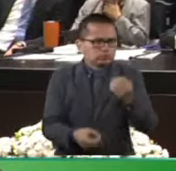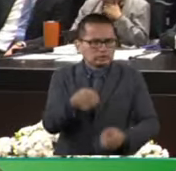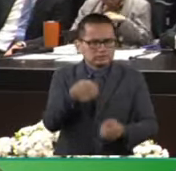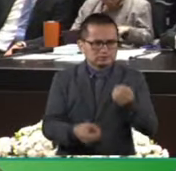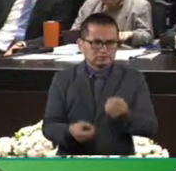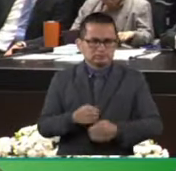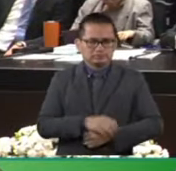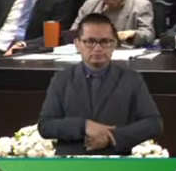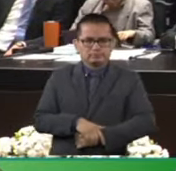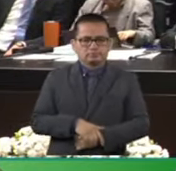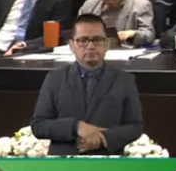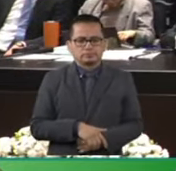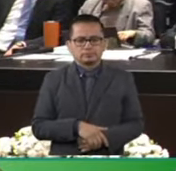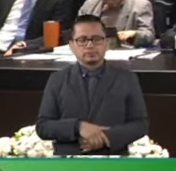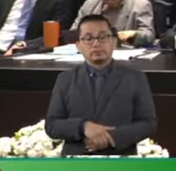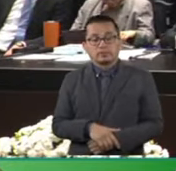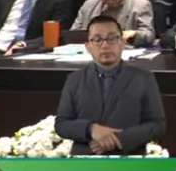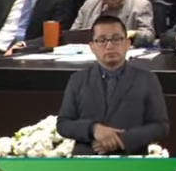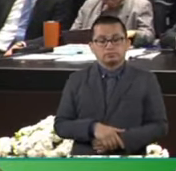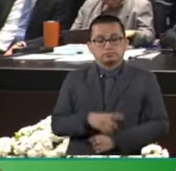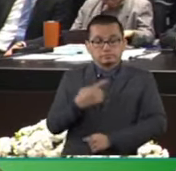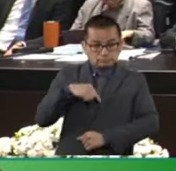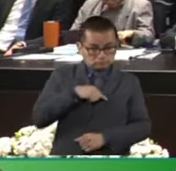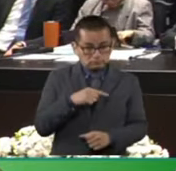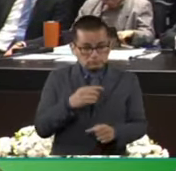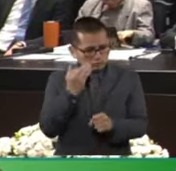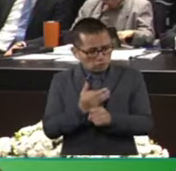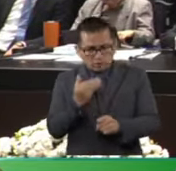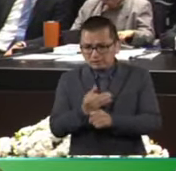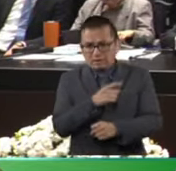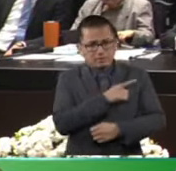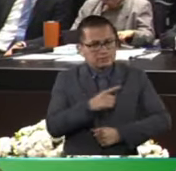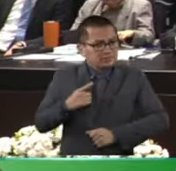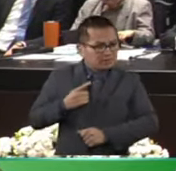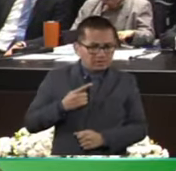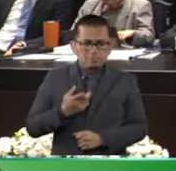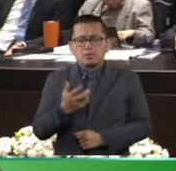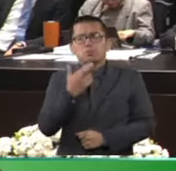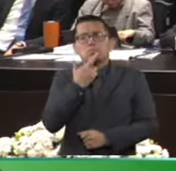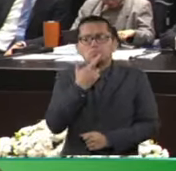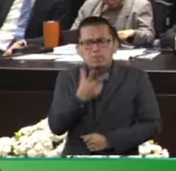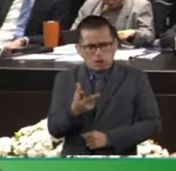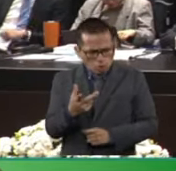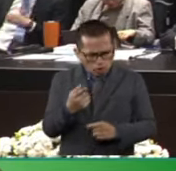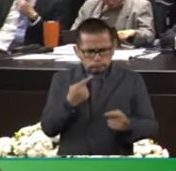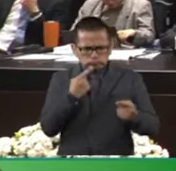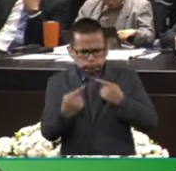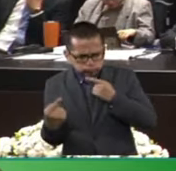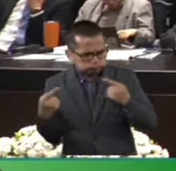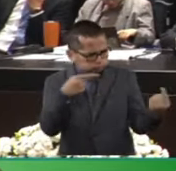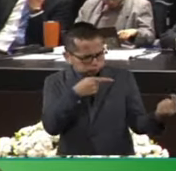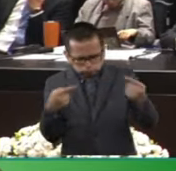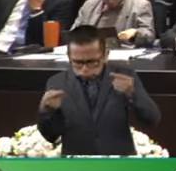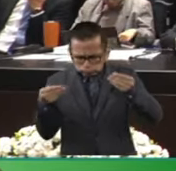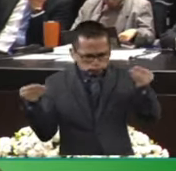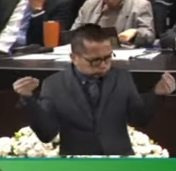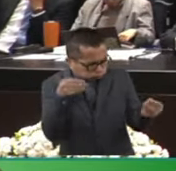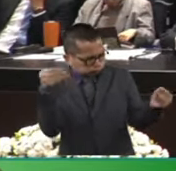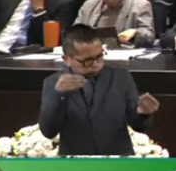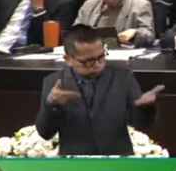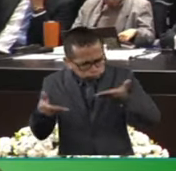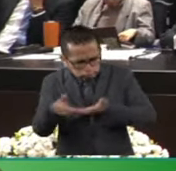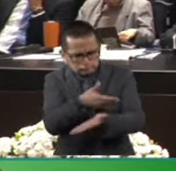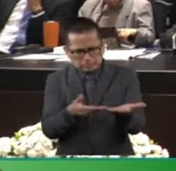momento deberíamos estar debatiendo si realmente se tratara de una reforma